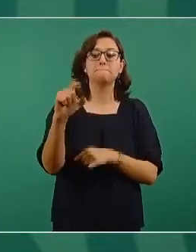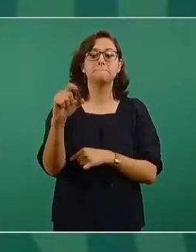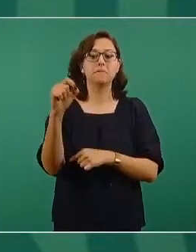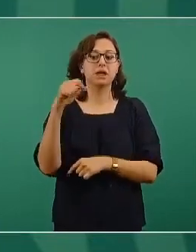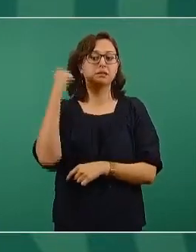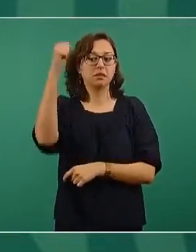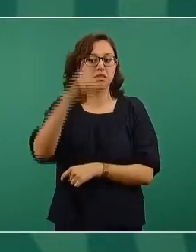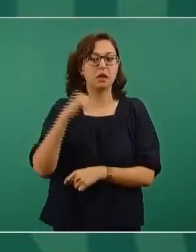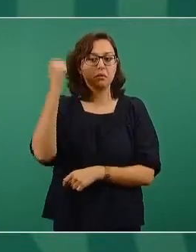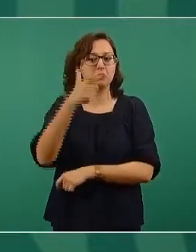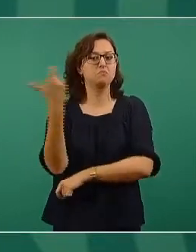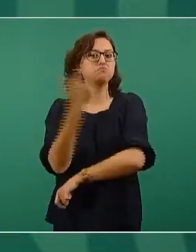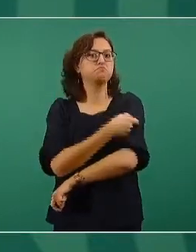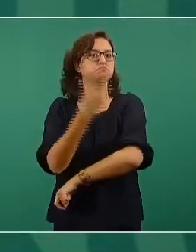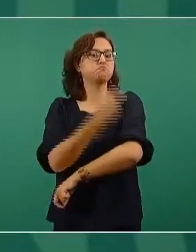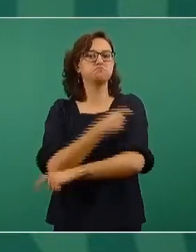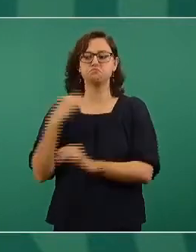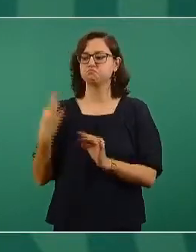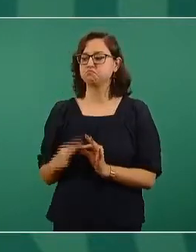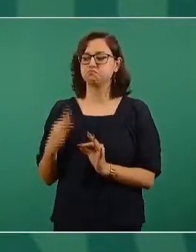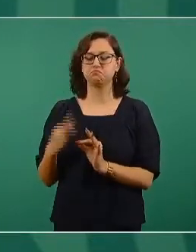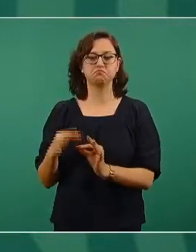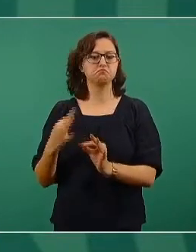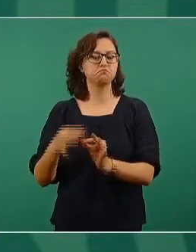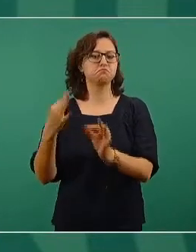de este mes se concluya